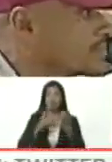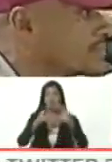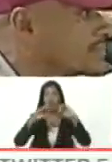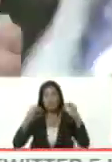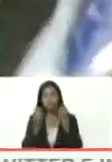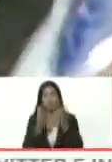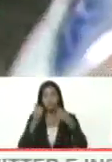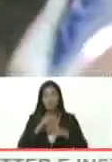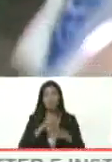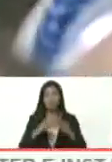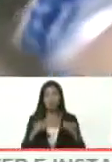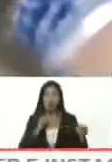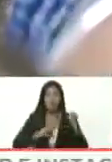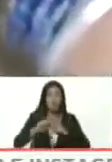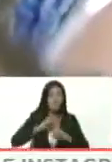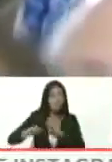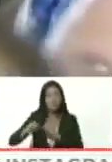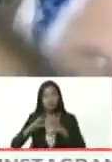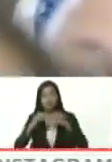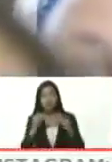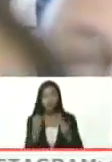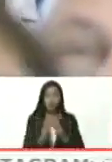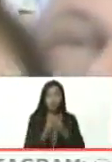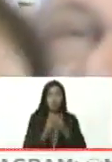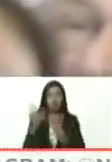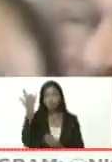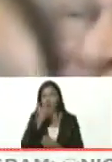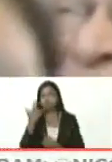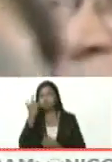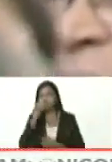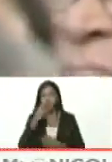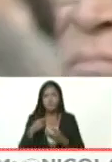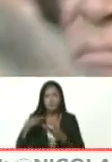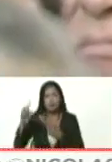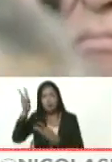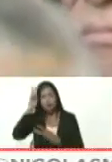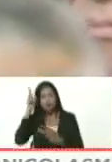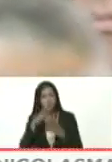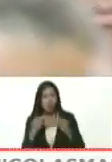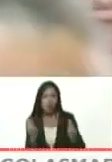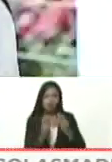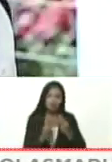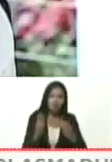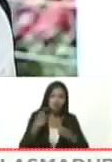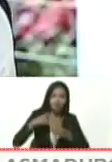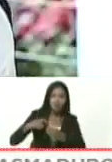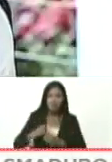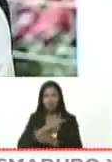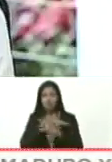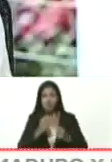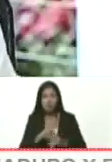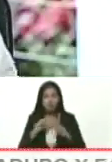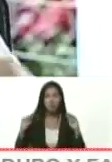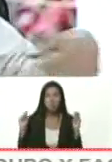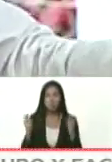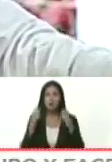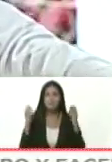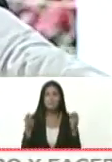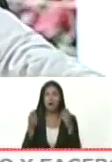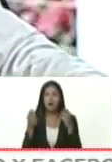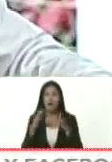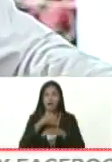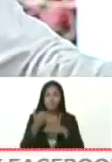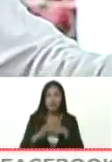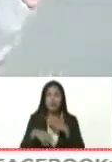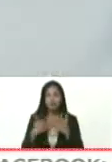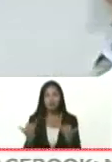organizaciones, todos esos movimientos con los afrodescendientes, los indígenas, las mujeres, todas esas fuerzas nos permitieron arrancar el plan.